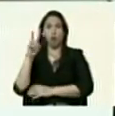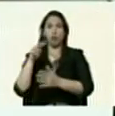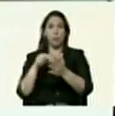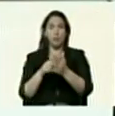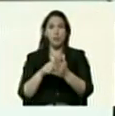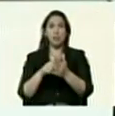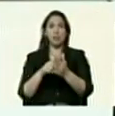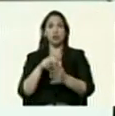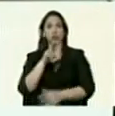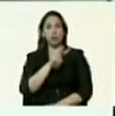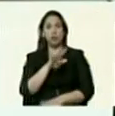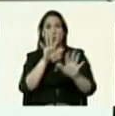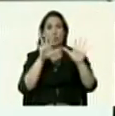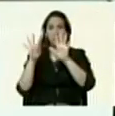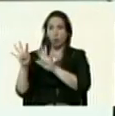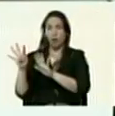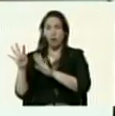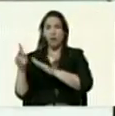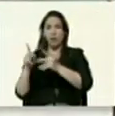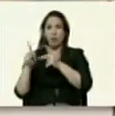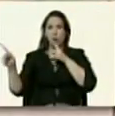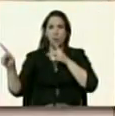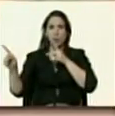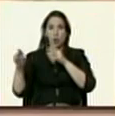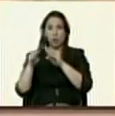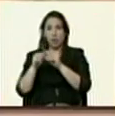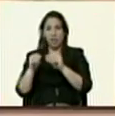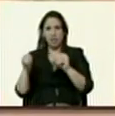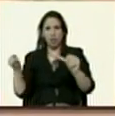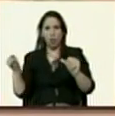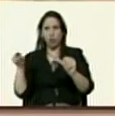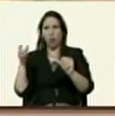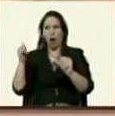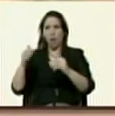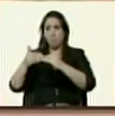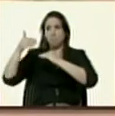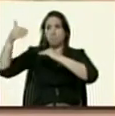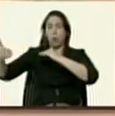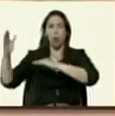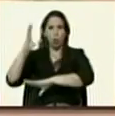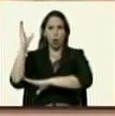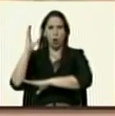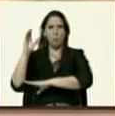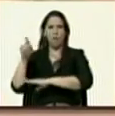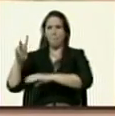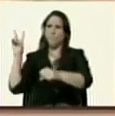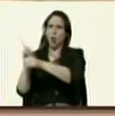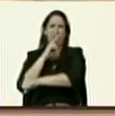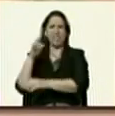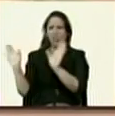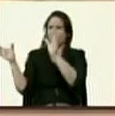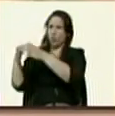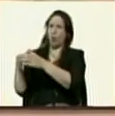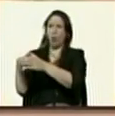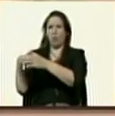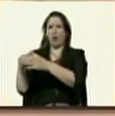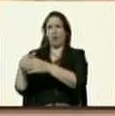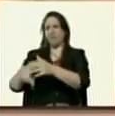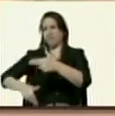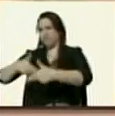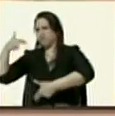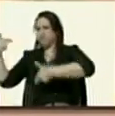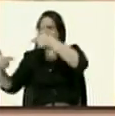kilómetros son territorio de la violencia, de los grupos irregulares, de los grupos